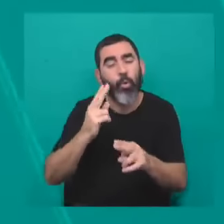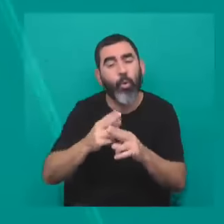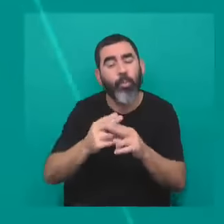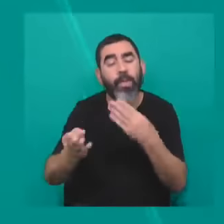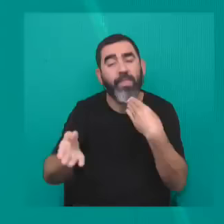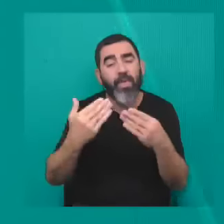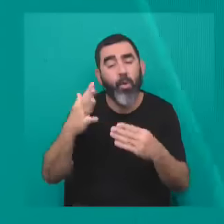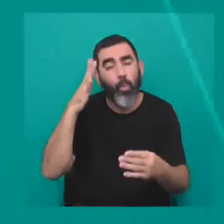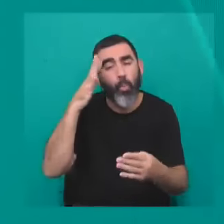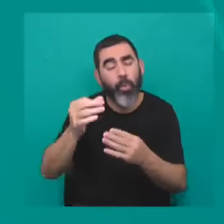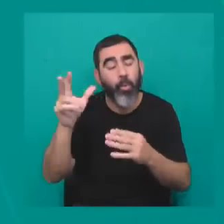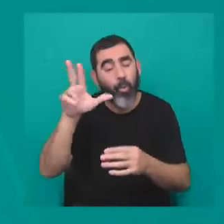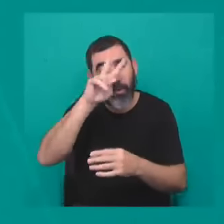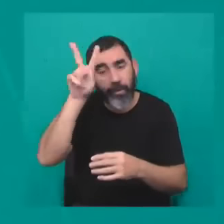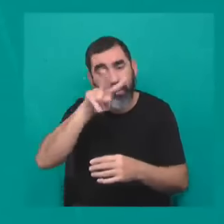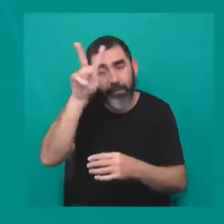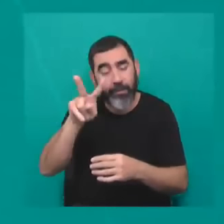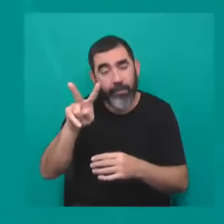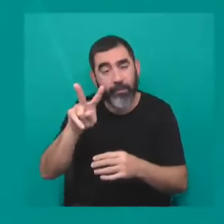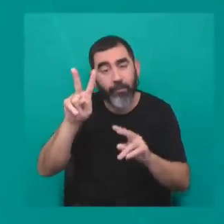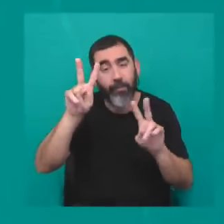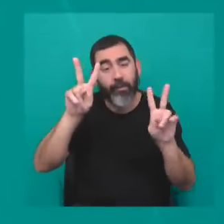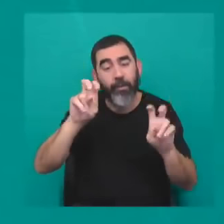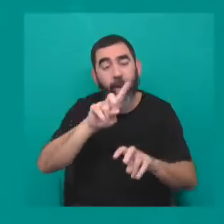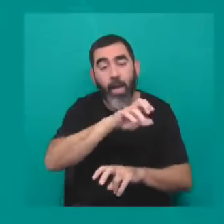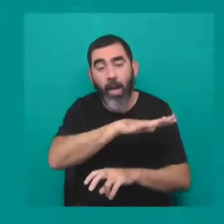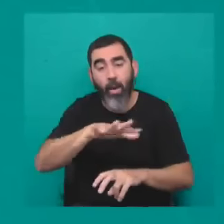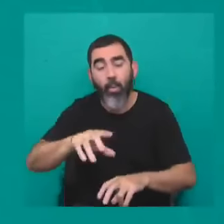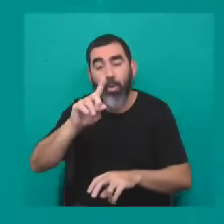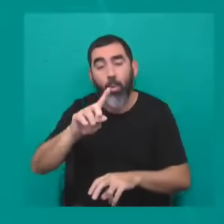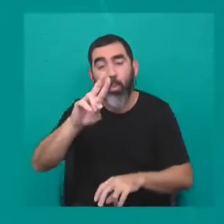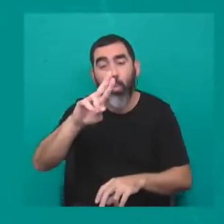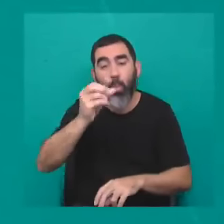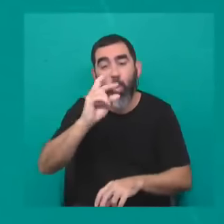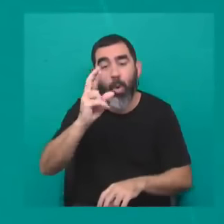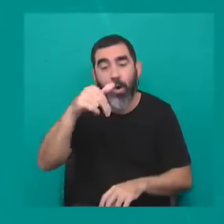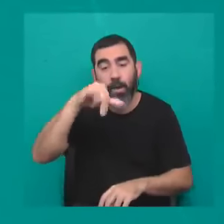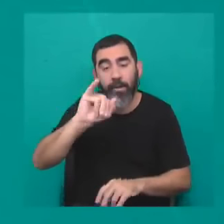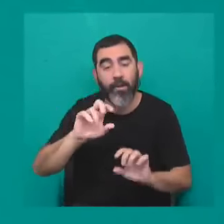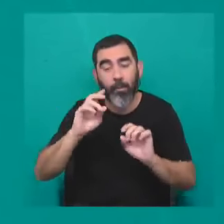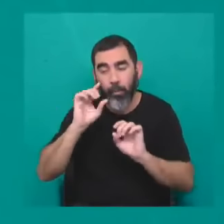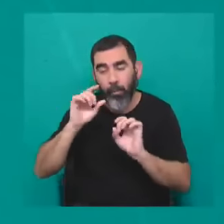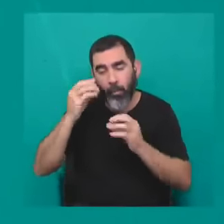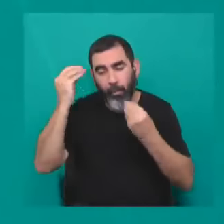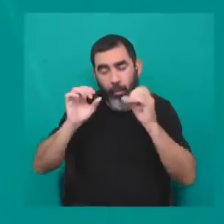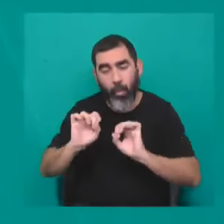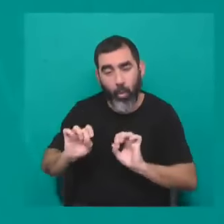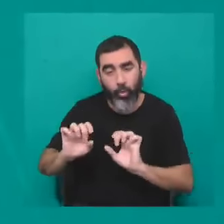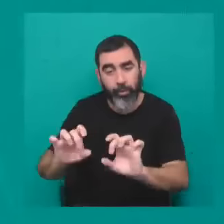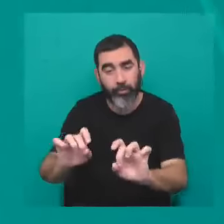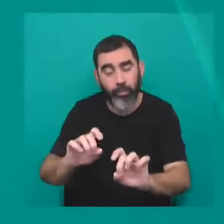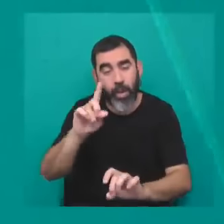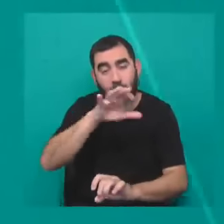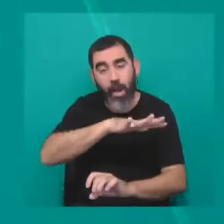pueblos indígenas perspectiva para la gestión del sistema acuífero guaraní preocupados por los temas de de contaminación de este acuífero que es